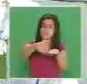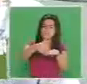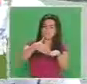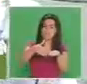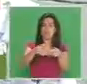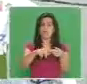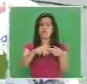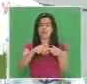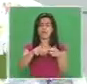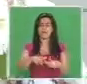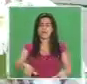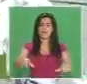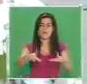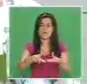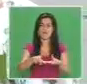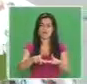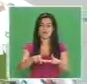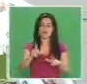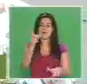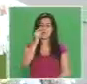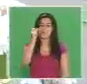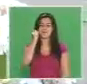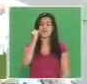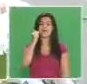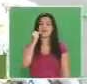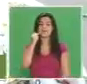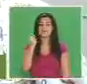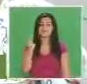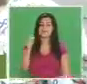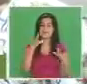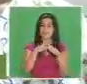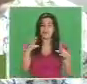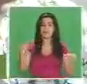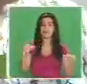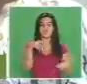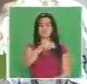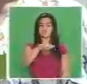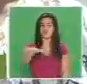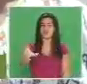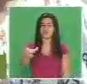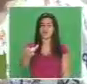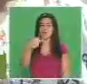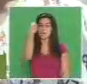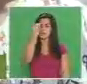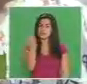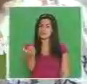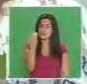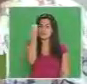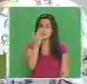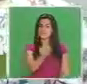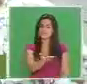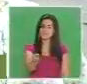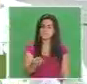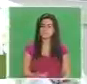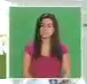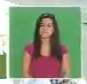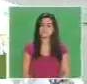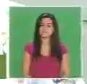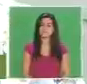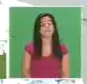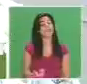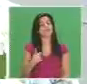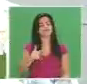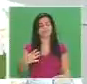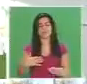aceras, lo que son todas estas áreas de la vía pública. ¿Qué es su impresión de lo que ha sido este mantenimiento el día de hoy? Estoy